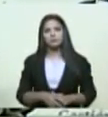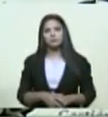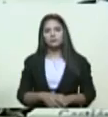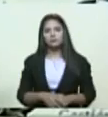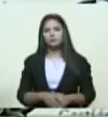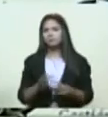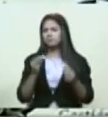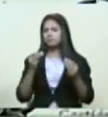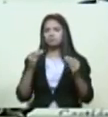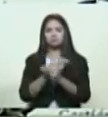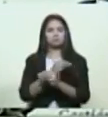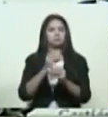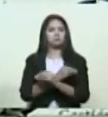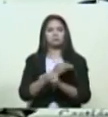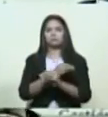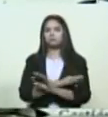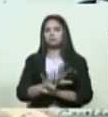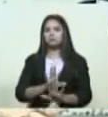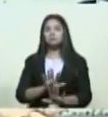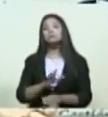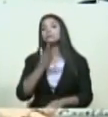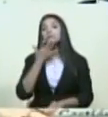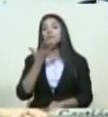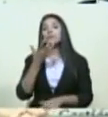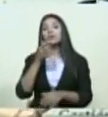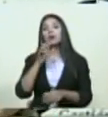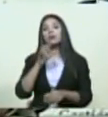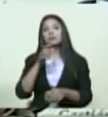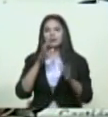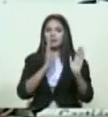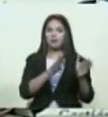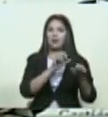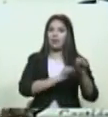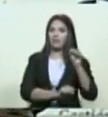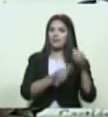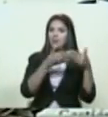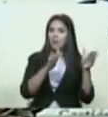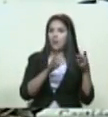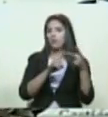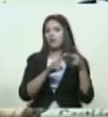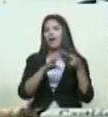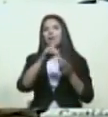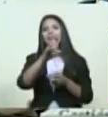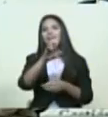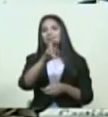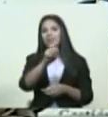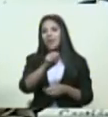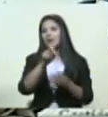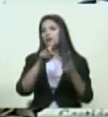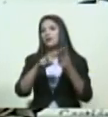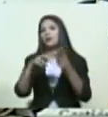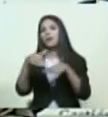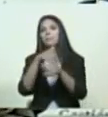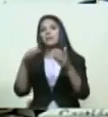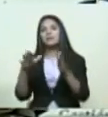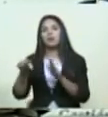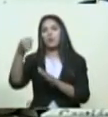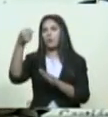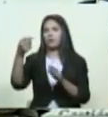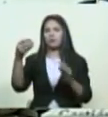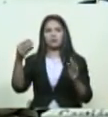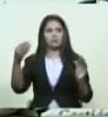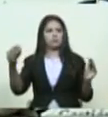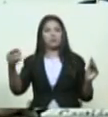Muchas contradicciones en cifras que maneja, por ejemplo, la Defensa Pública, la DEN y el propio Ministerio Público. Entonces tenemos